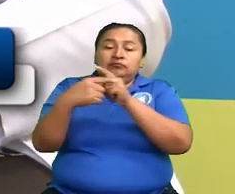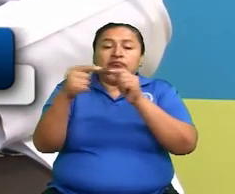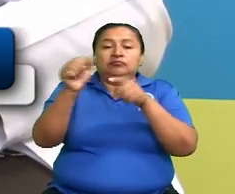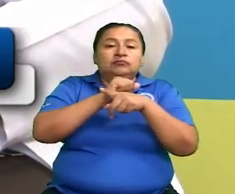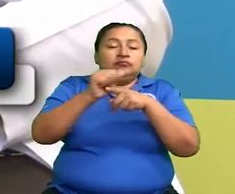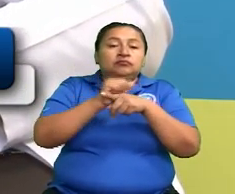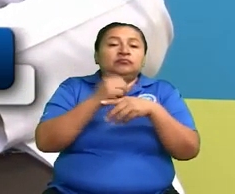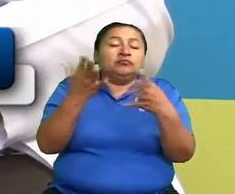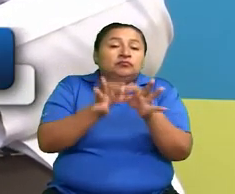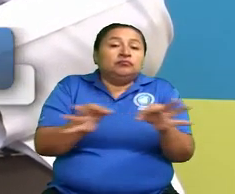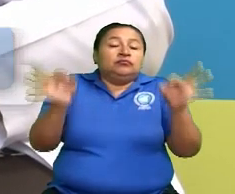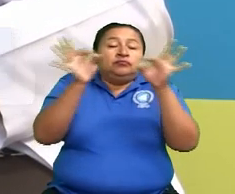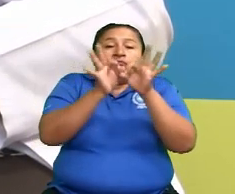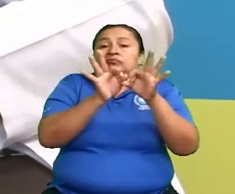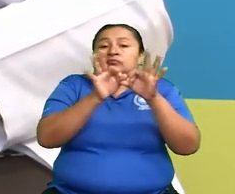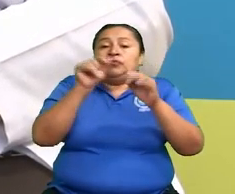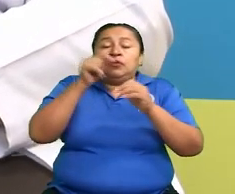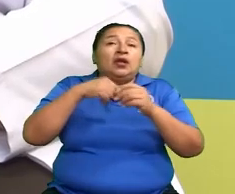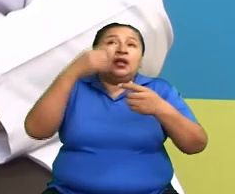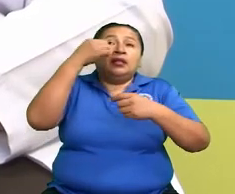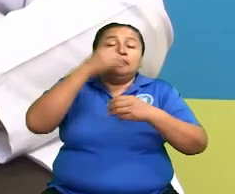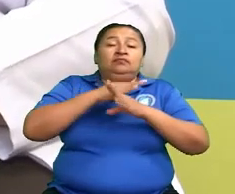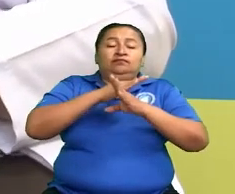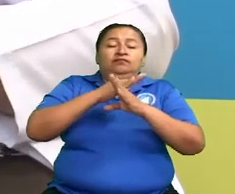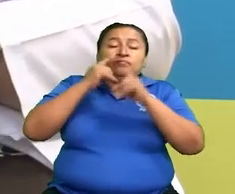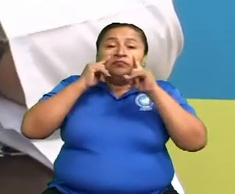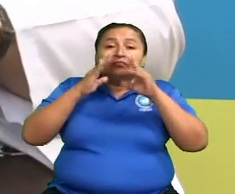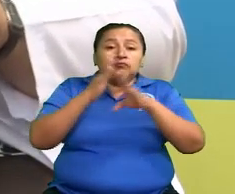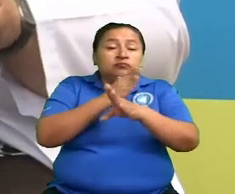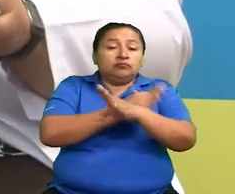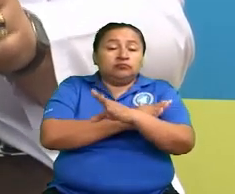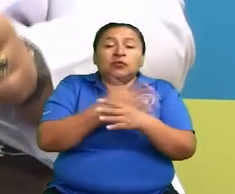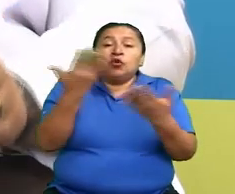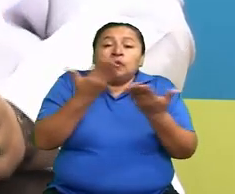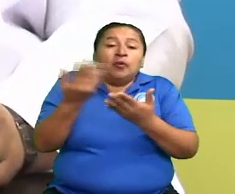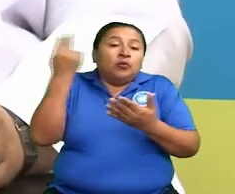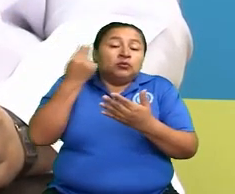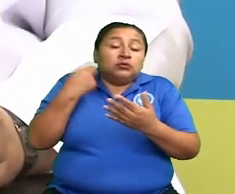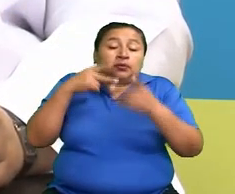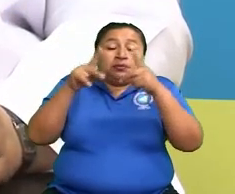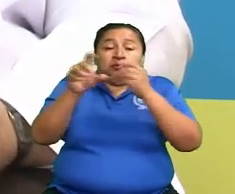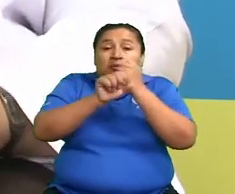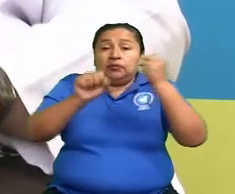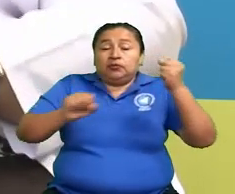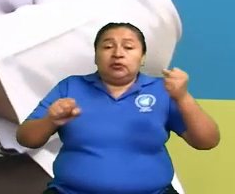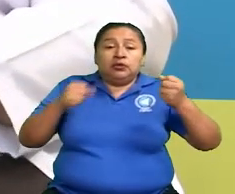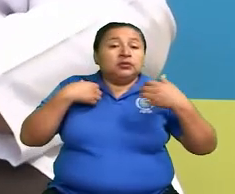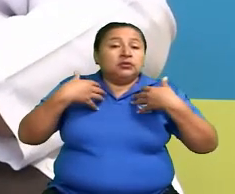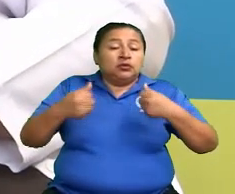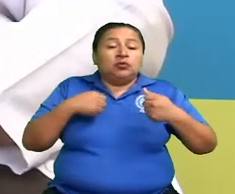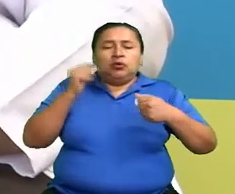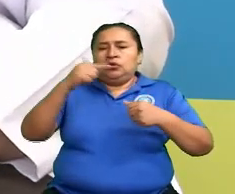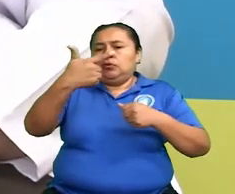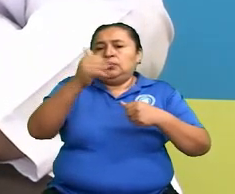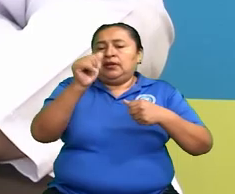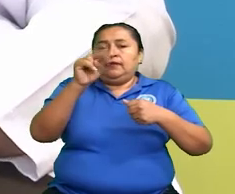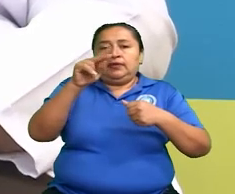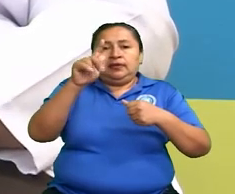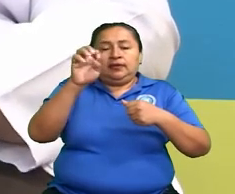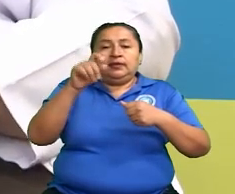de la vacuna y las prevenciones de las enfermedades a través de nuestros promotores de salud y de los gabinetes de